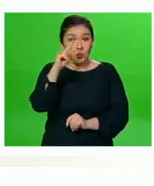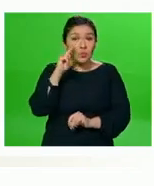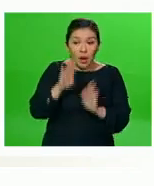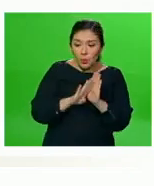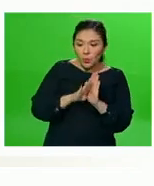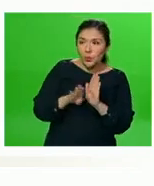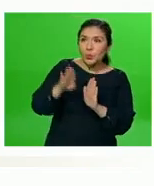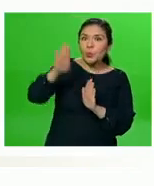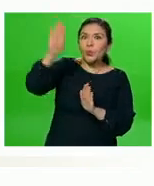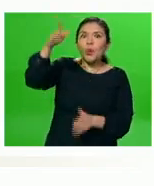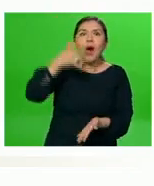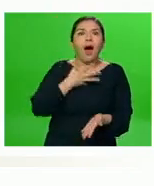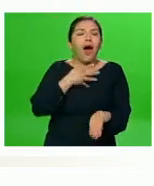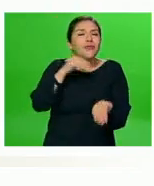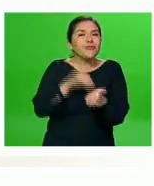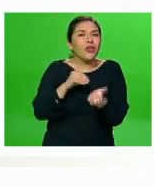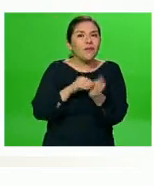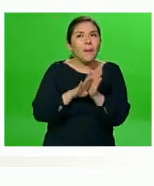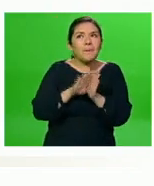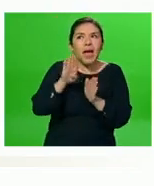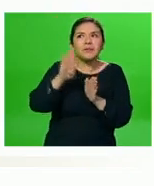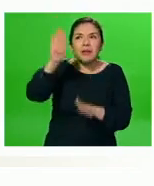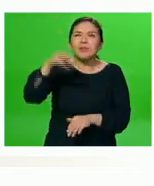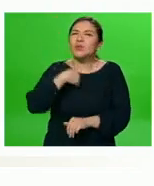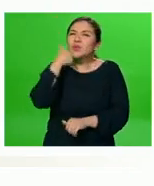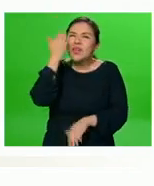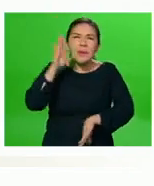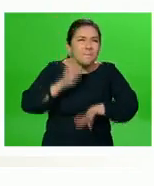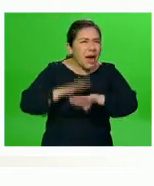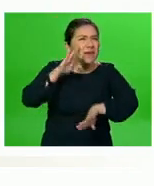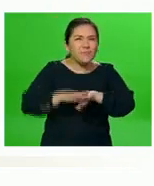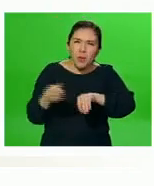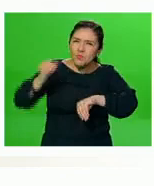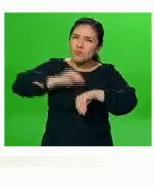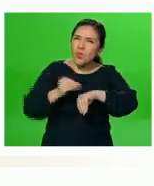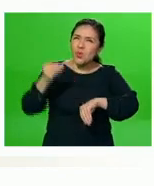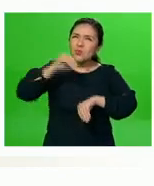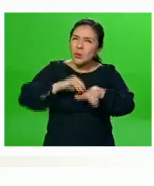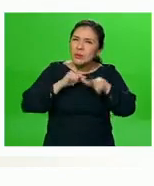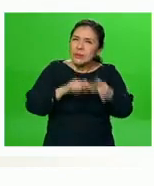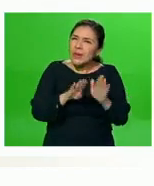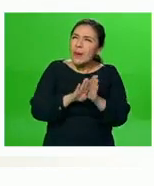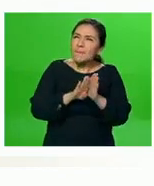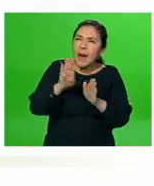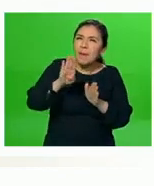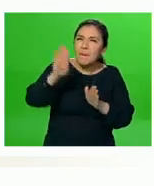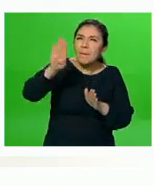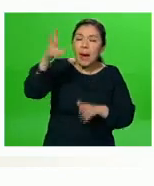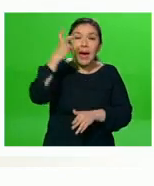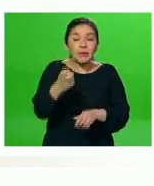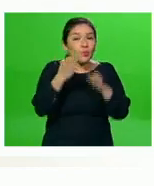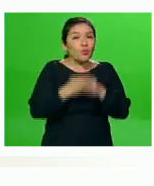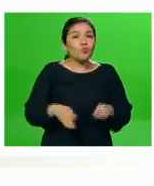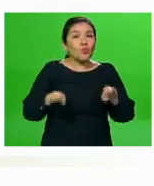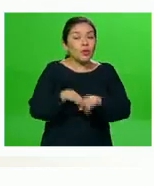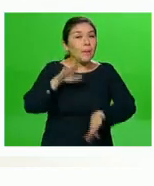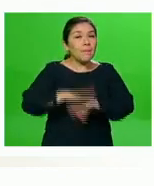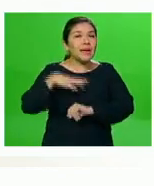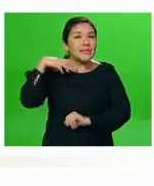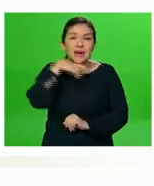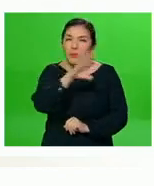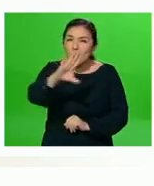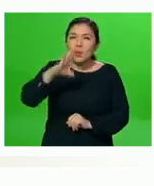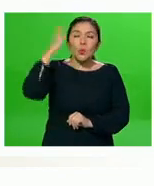que esta es la curva que si queremos que todos los días se incremente que continúe en ese ascenso importante y con esa velocidad que